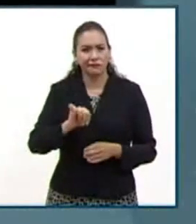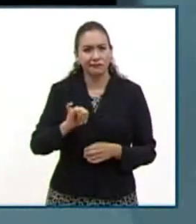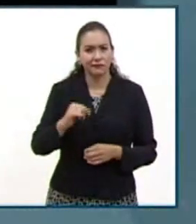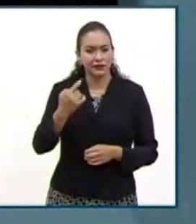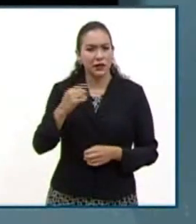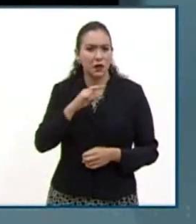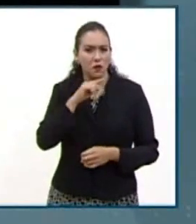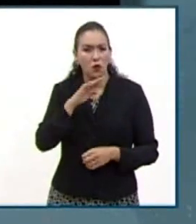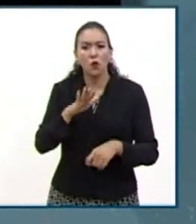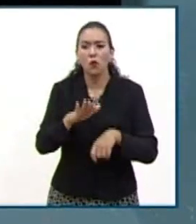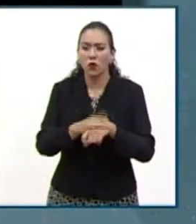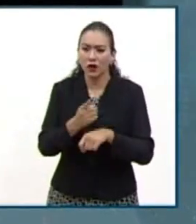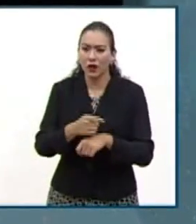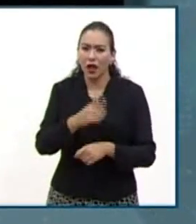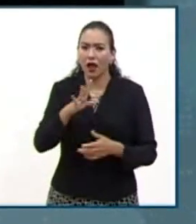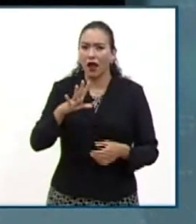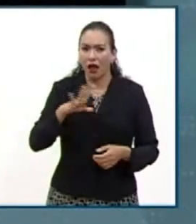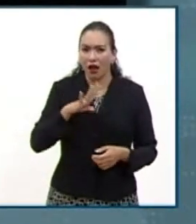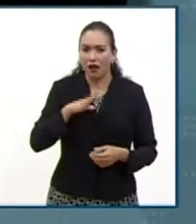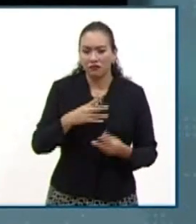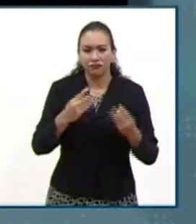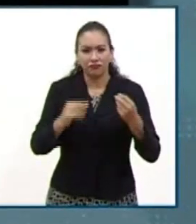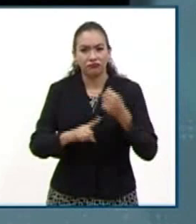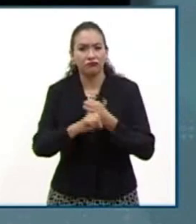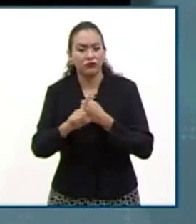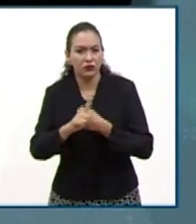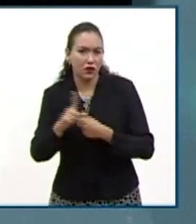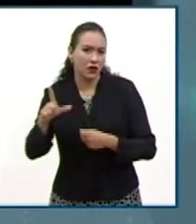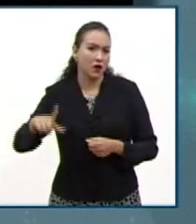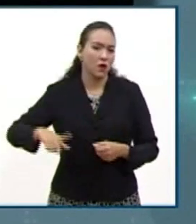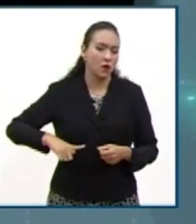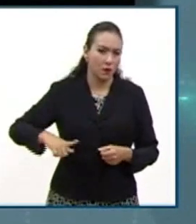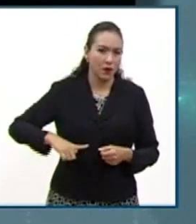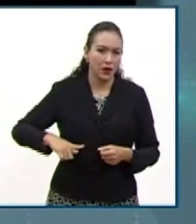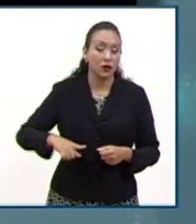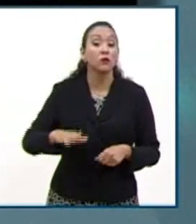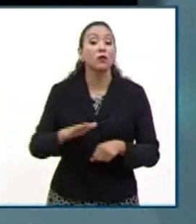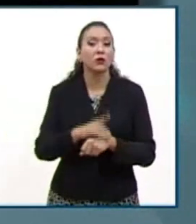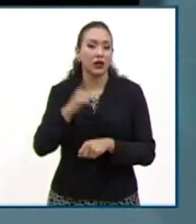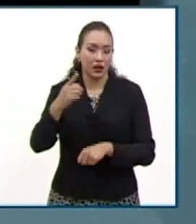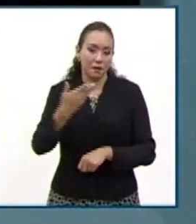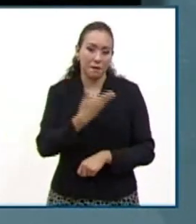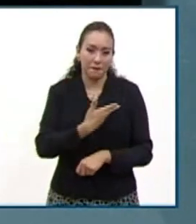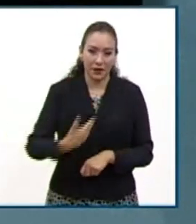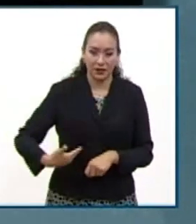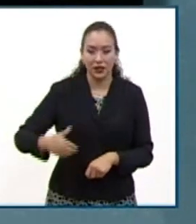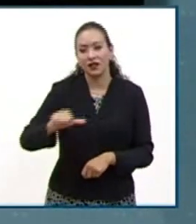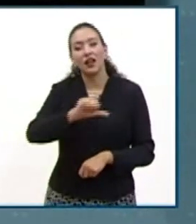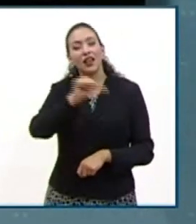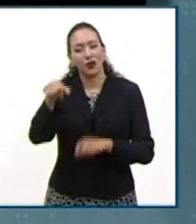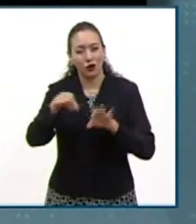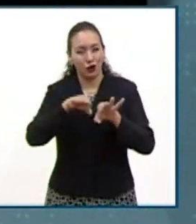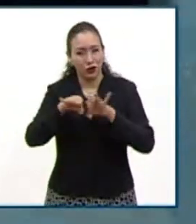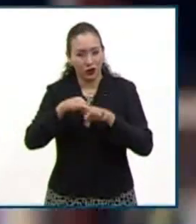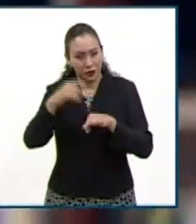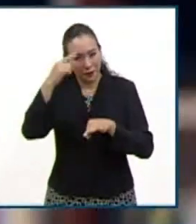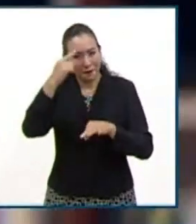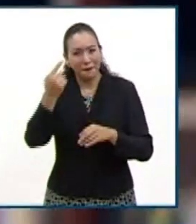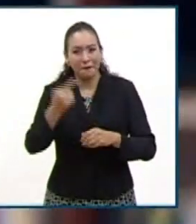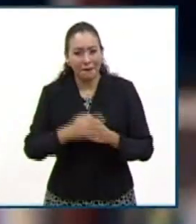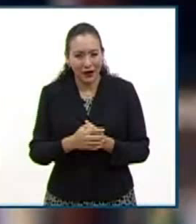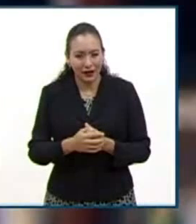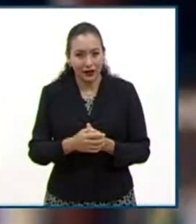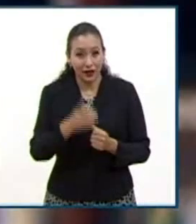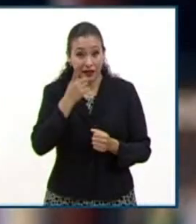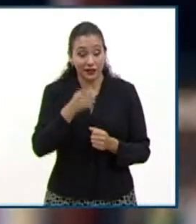indebido de los canales de comunicación gubernamental por parte del titular del Ejecutivo y otros funcionarios para estigmatizar y tachar